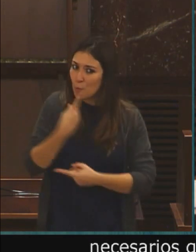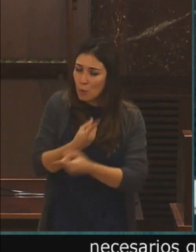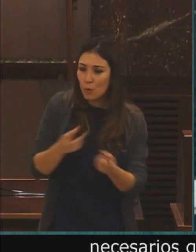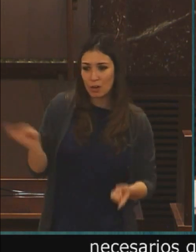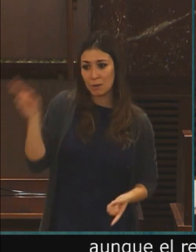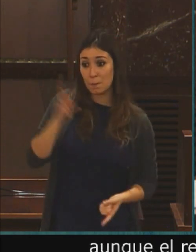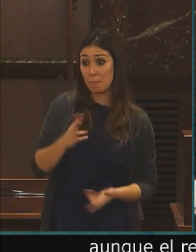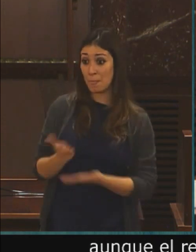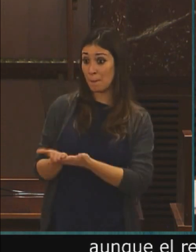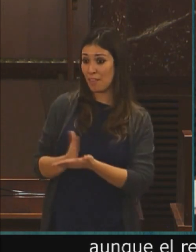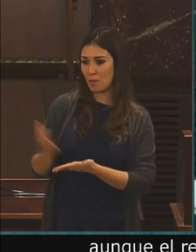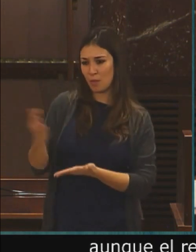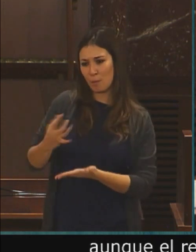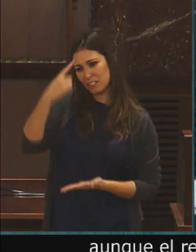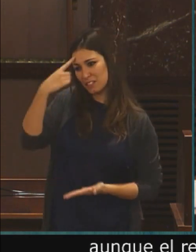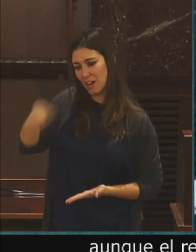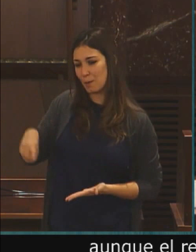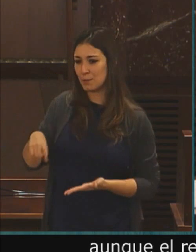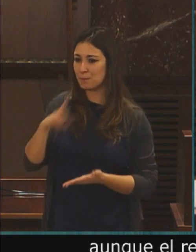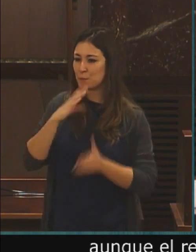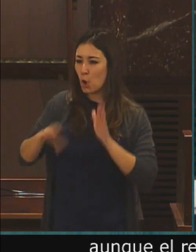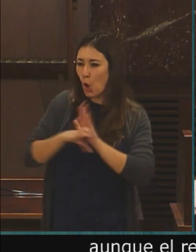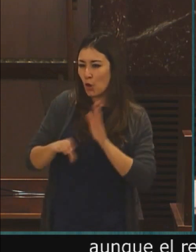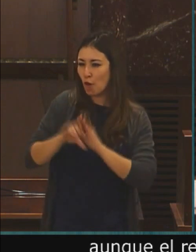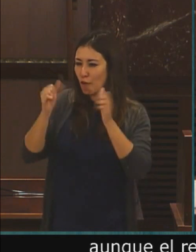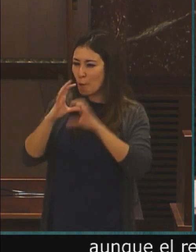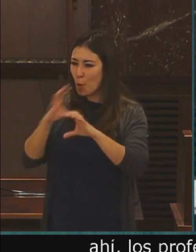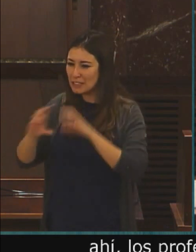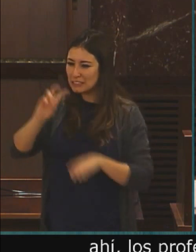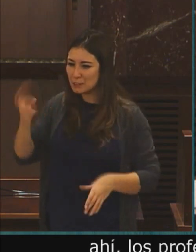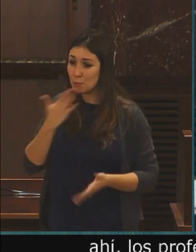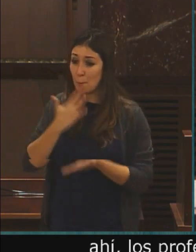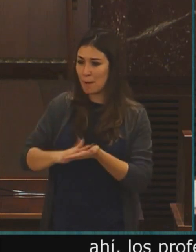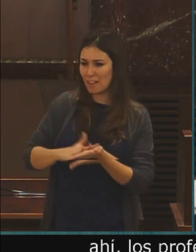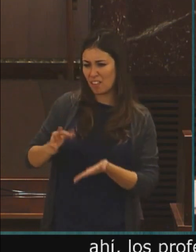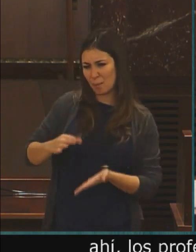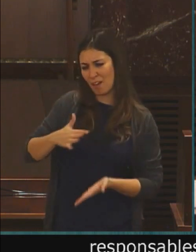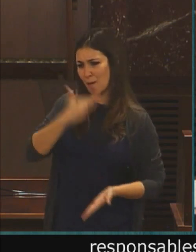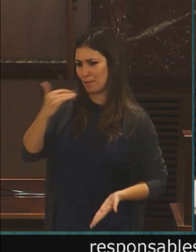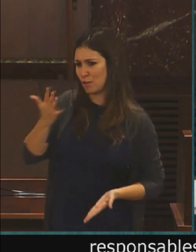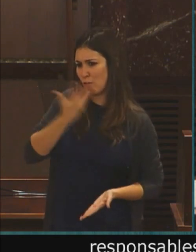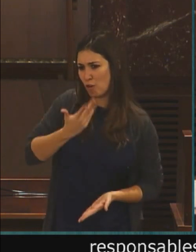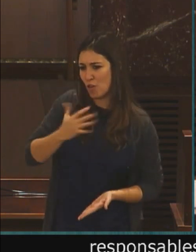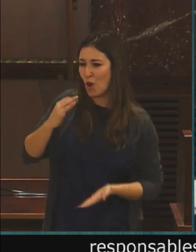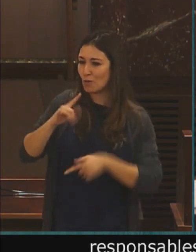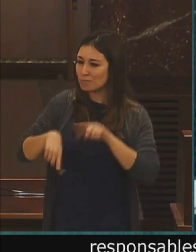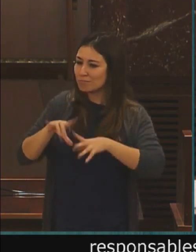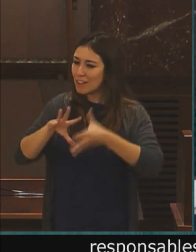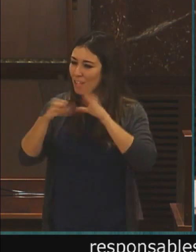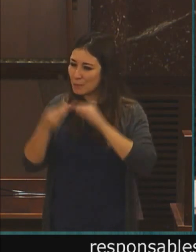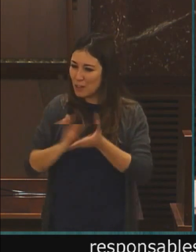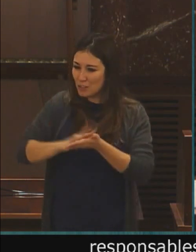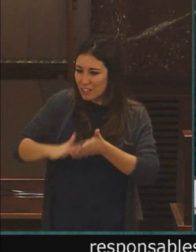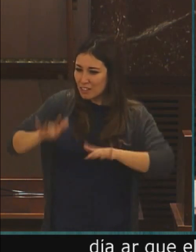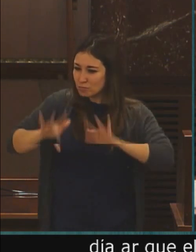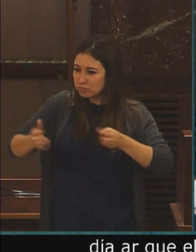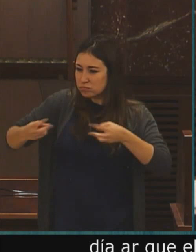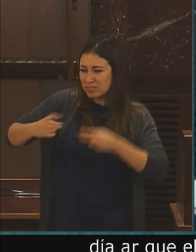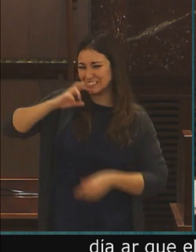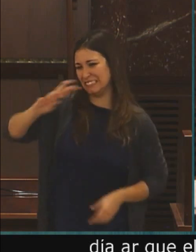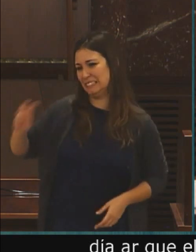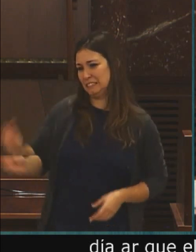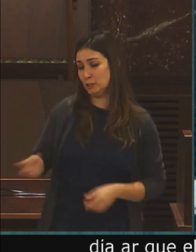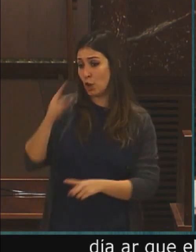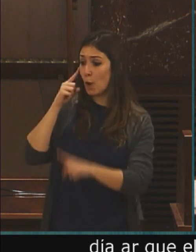que el mediador debe manejar los códigos de lectoescritores y de comunicación, como el braille o las adaptaciones tiflotécnicas, ya que van a ser necesarias para realizar